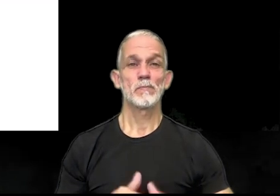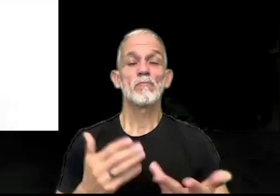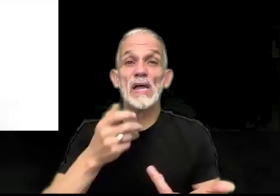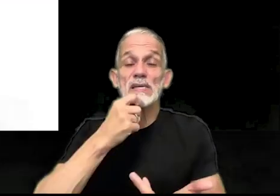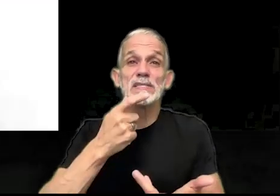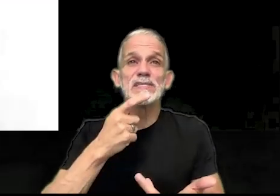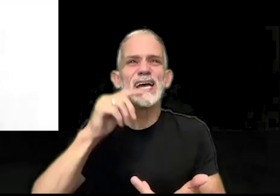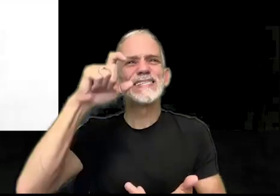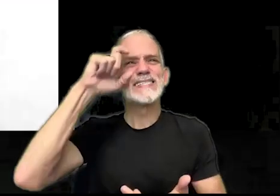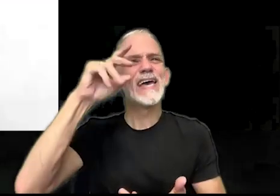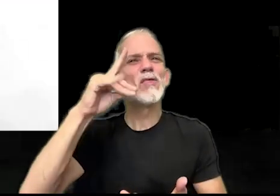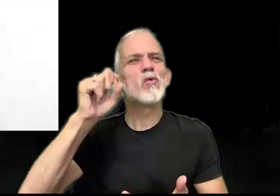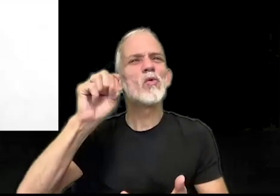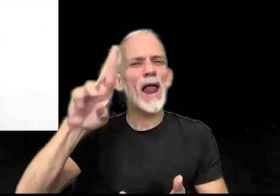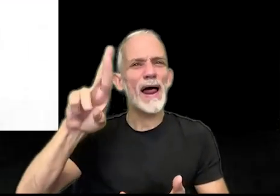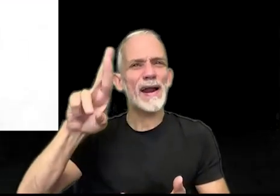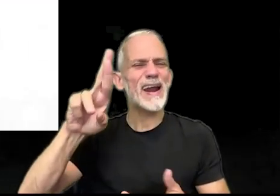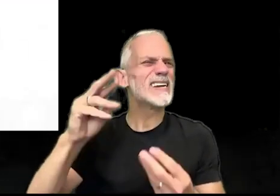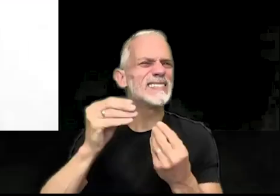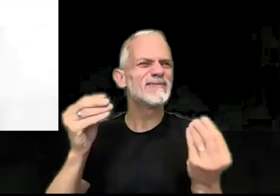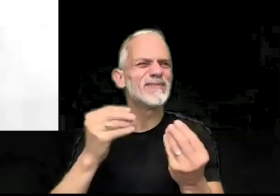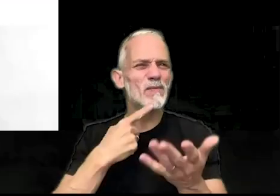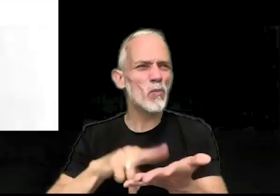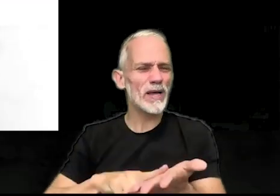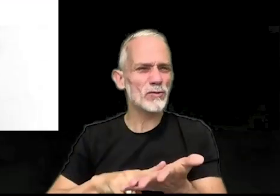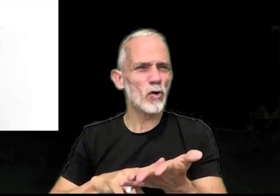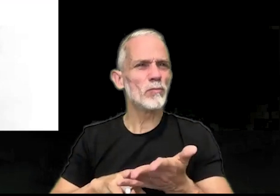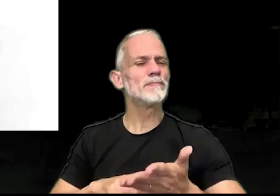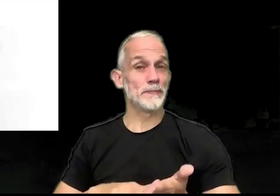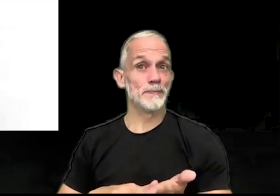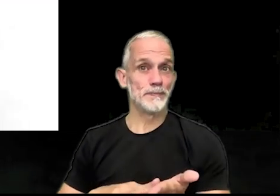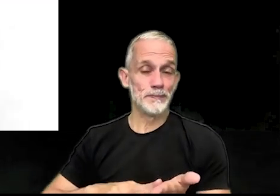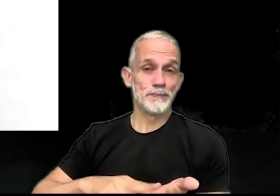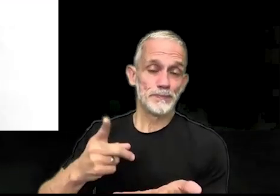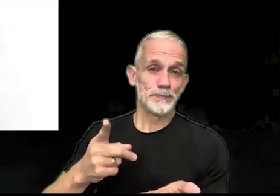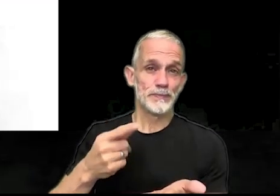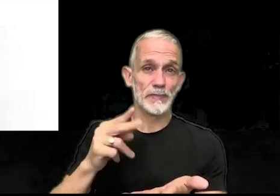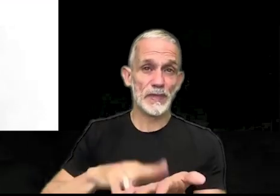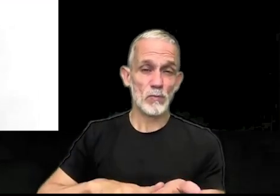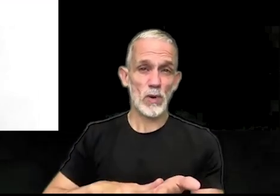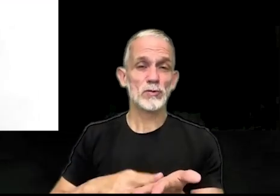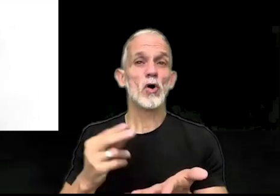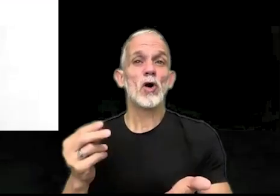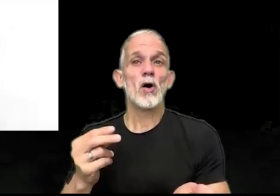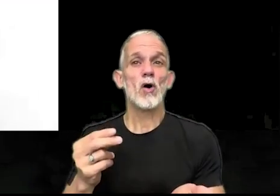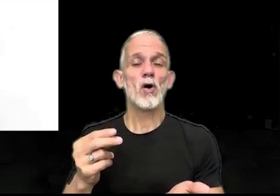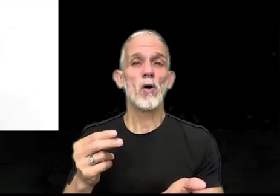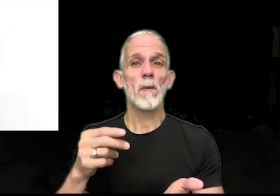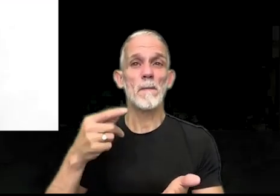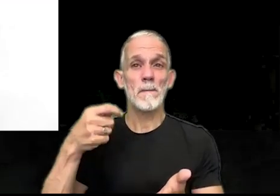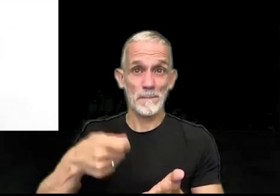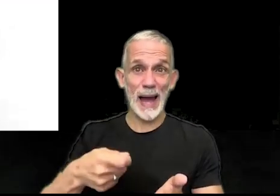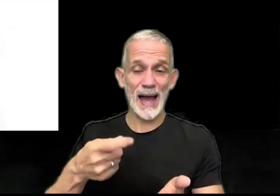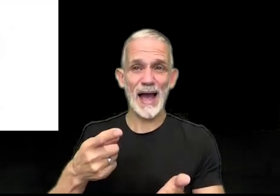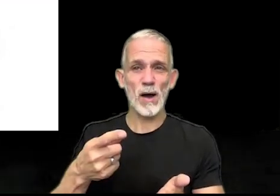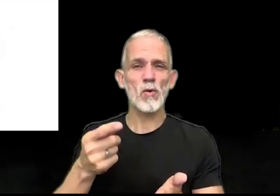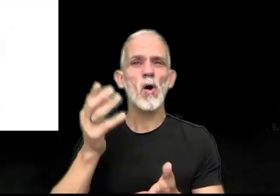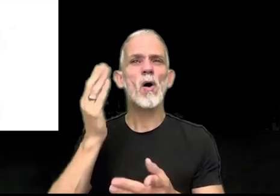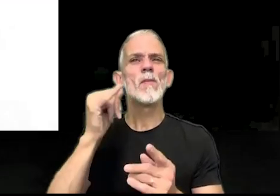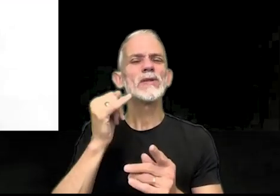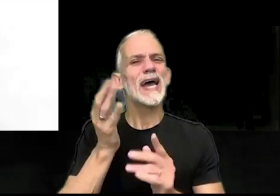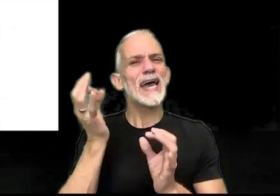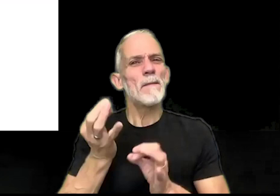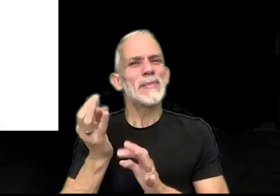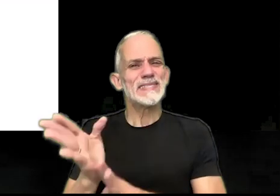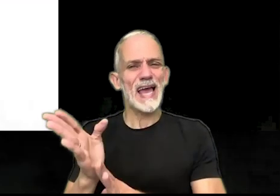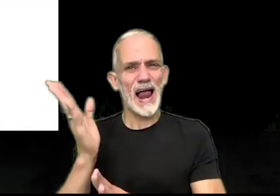Cuando hablo de cedular, el cedular, como les dije, es el impuesto que se tributa a una tasa